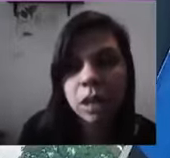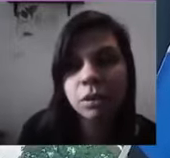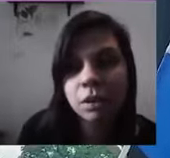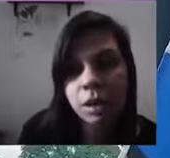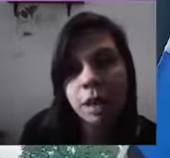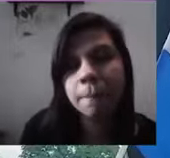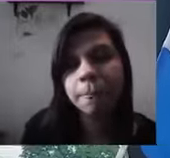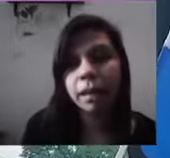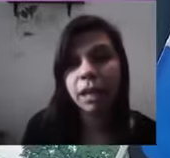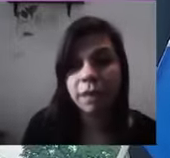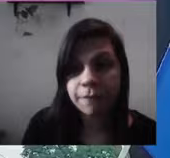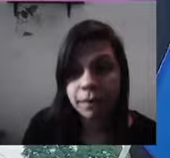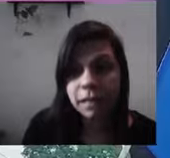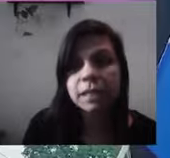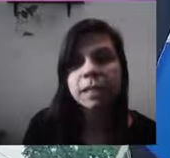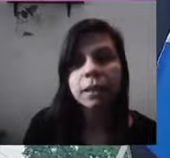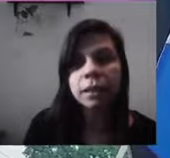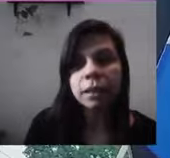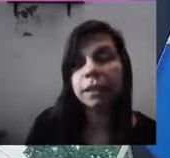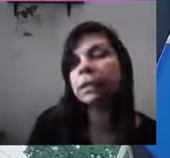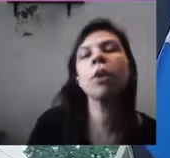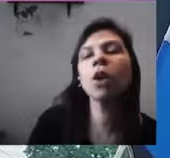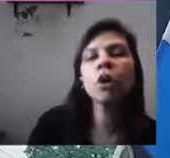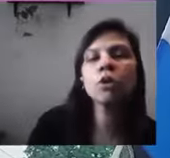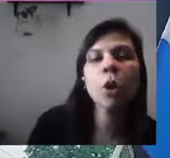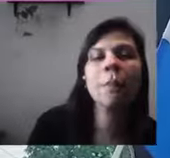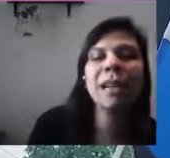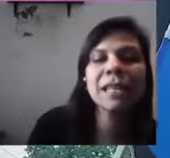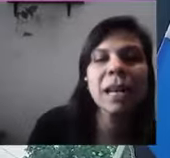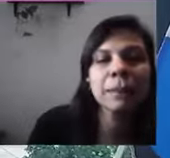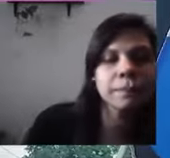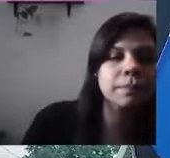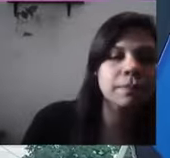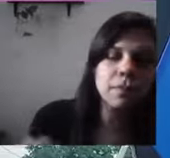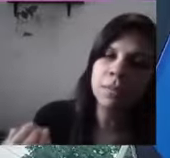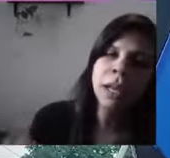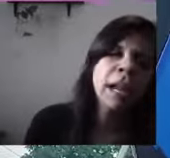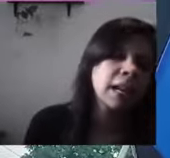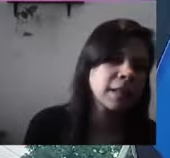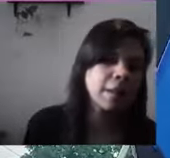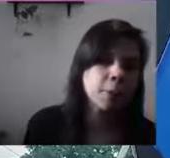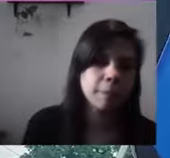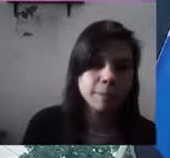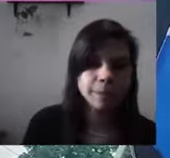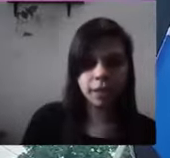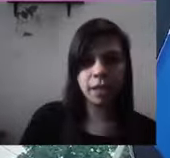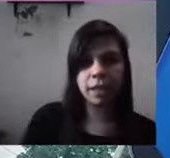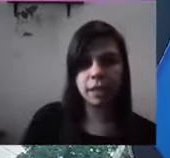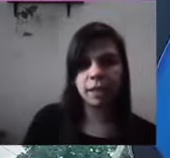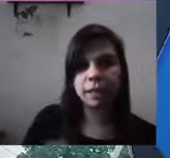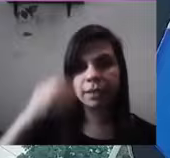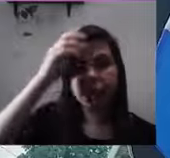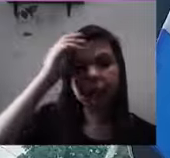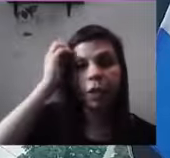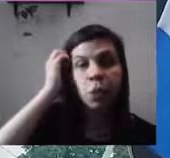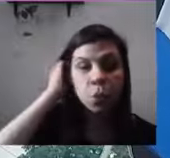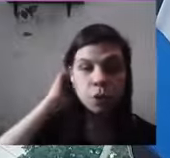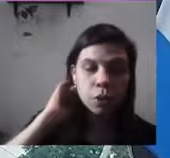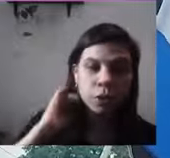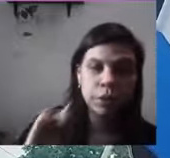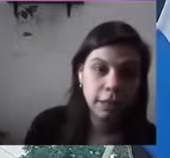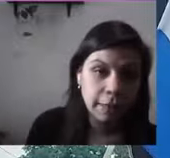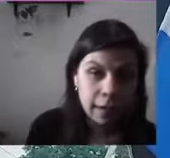este sector de la sociedad, les infantilizan y de este modo normalizan el racismo. Este